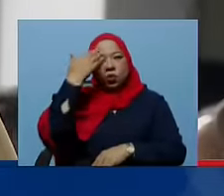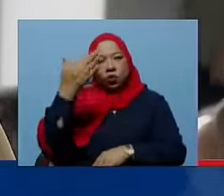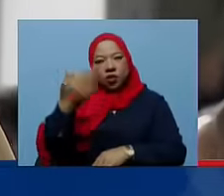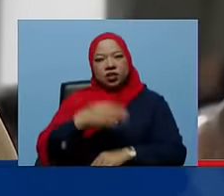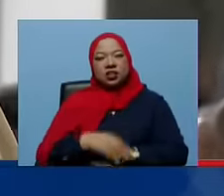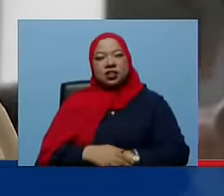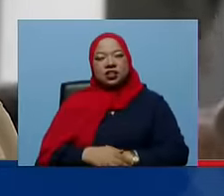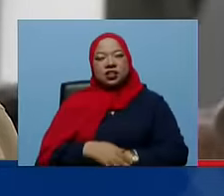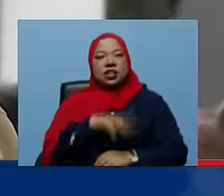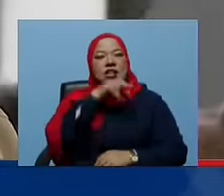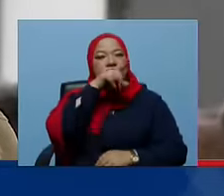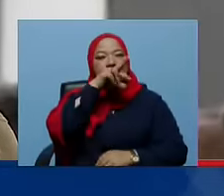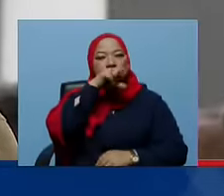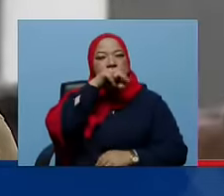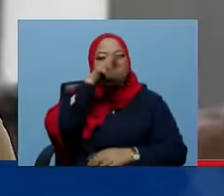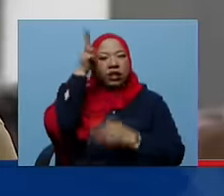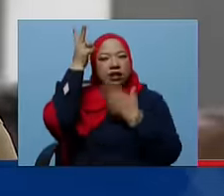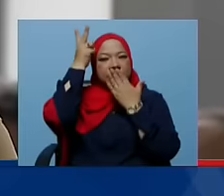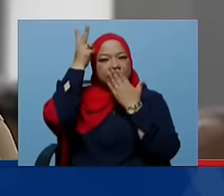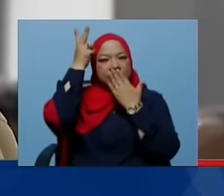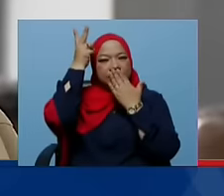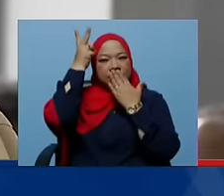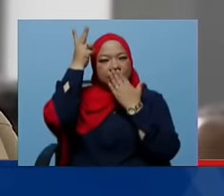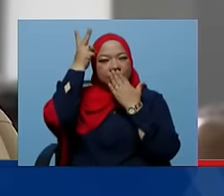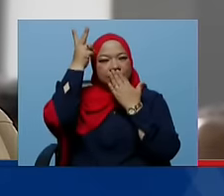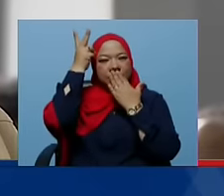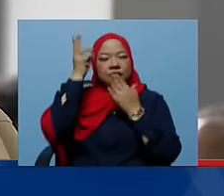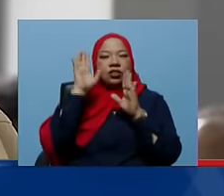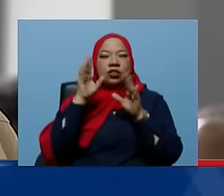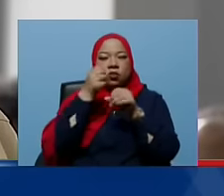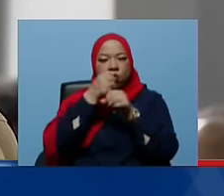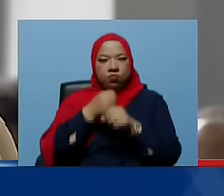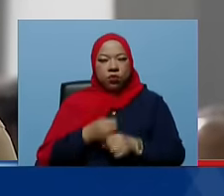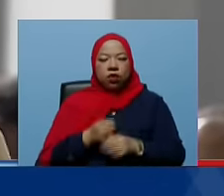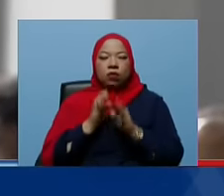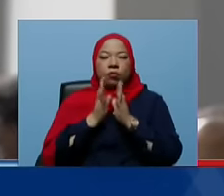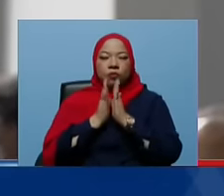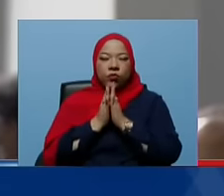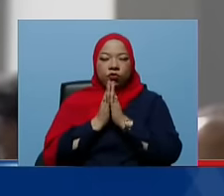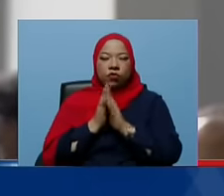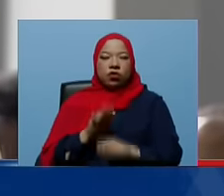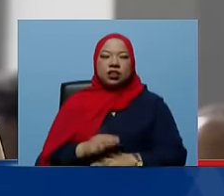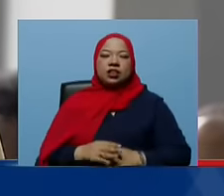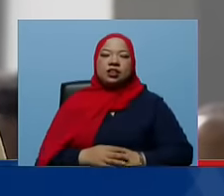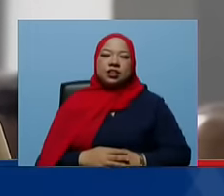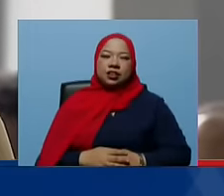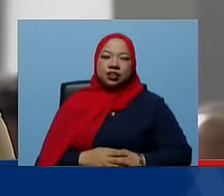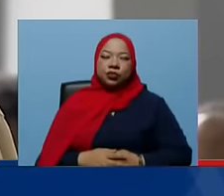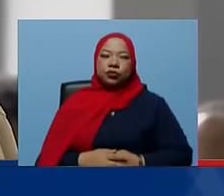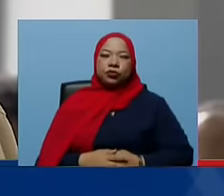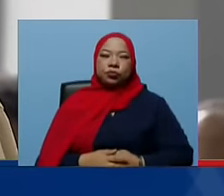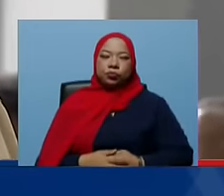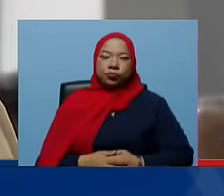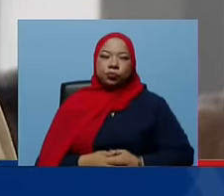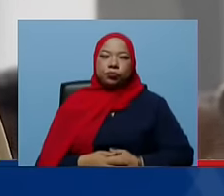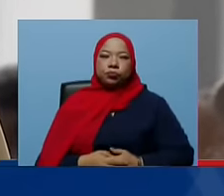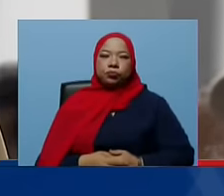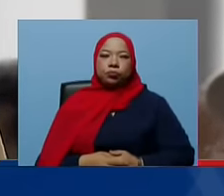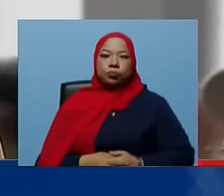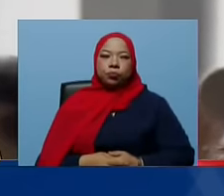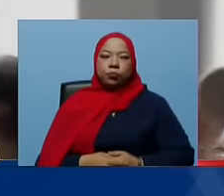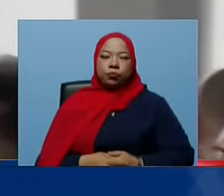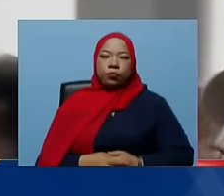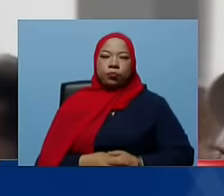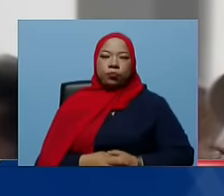Tamiro, presidente, Nicolás Maduro. Técnite, Dani Olegario Ortega, Añute. Girun Jurun Antarowin